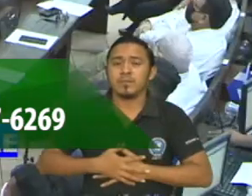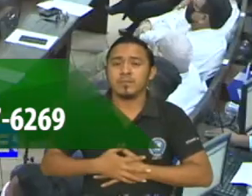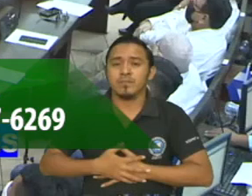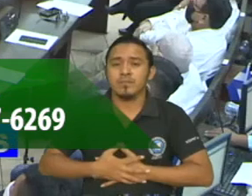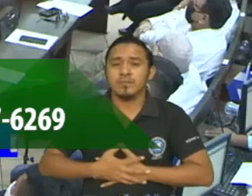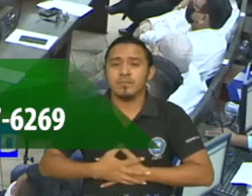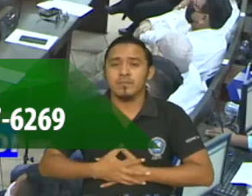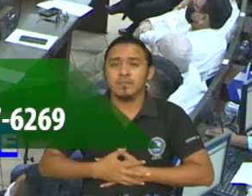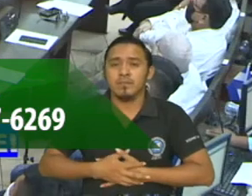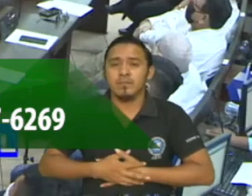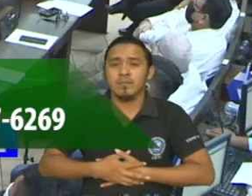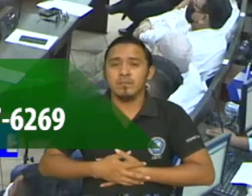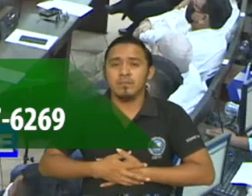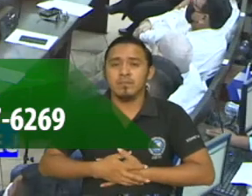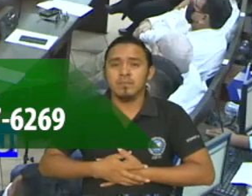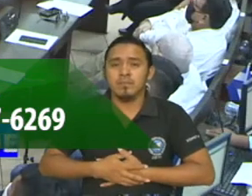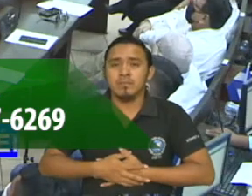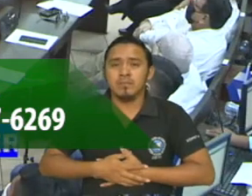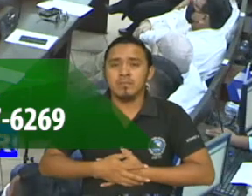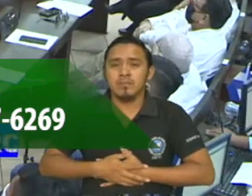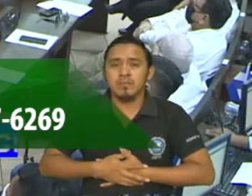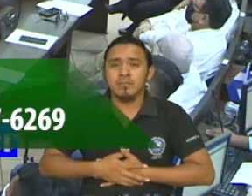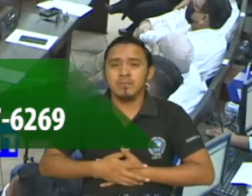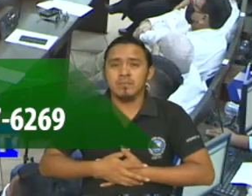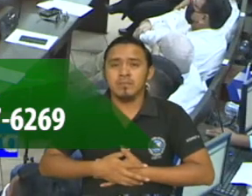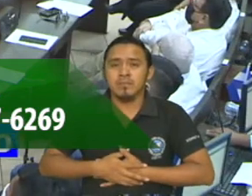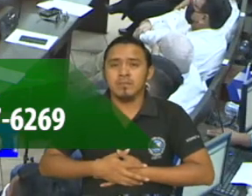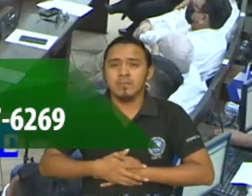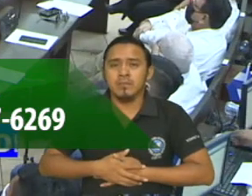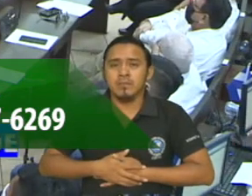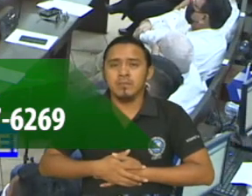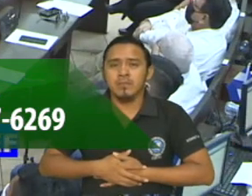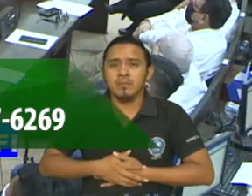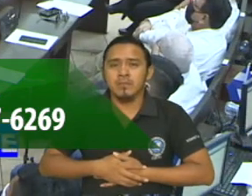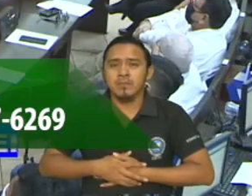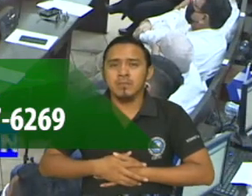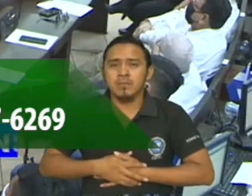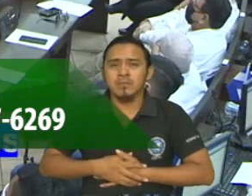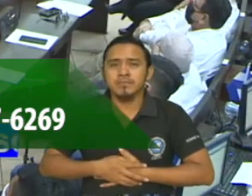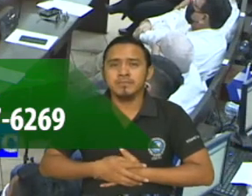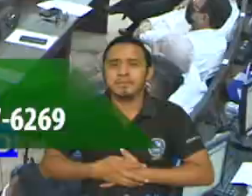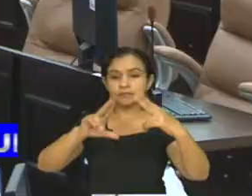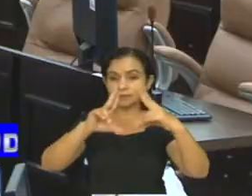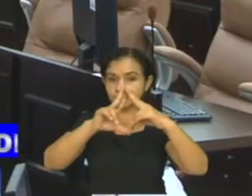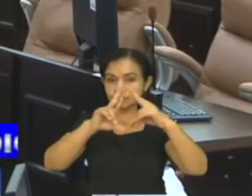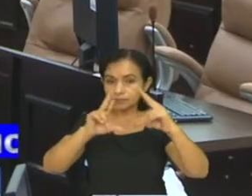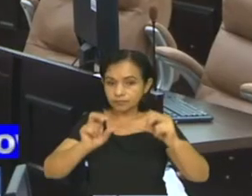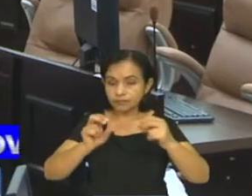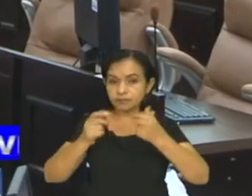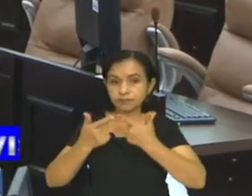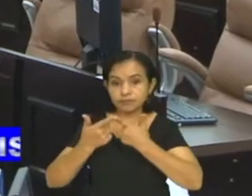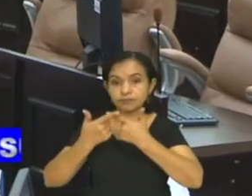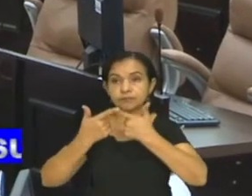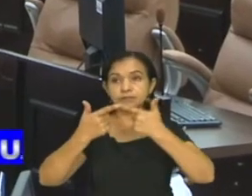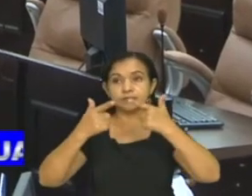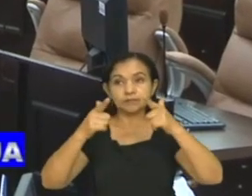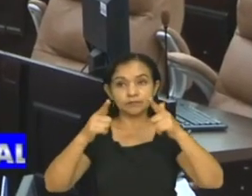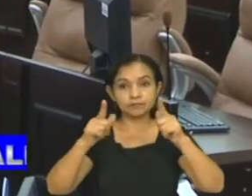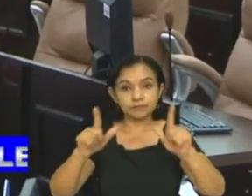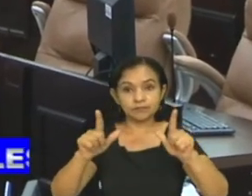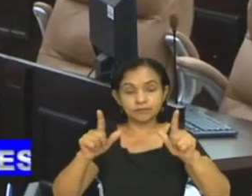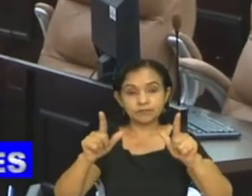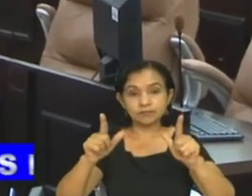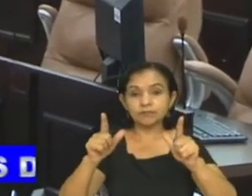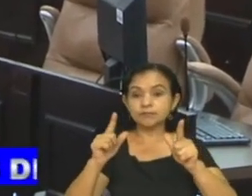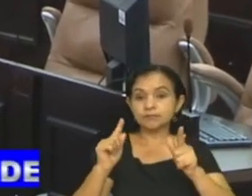verdadera historia de nicaragua por su parte en la misma sesión parlamentaria la diputada del partido liberal constitucionalista adilia salinas le